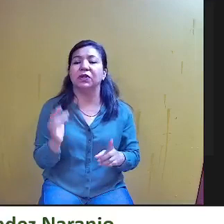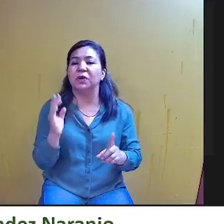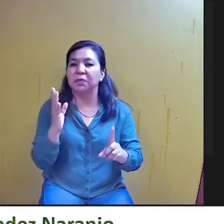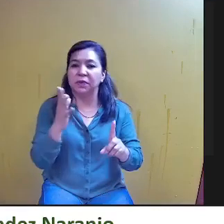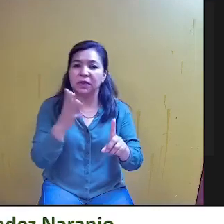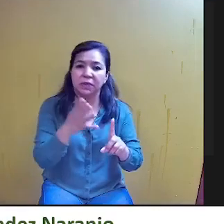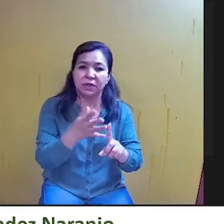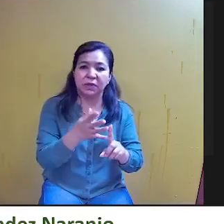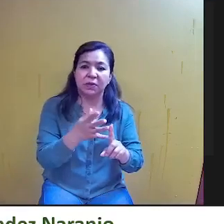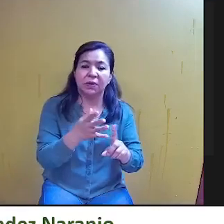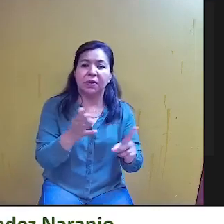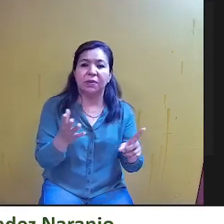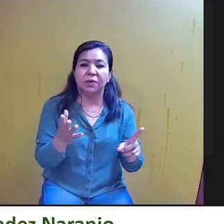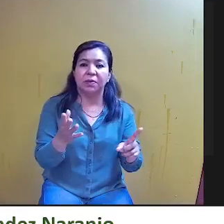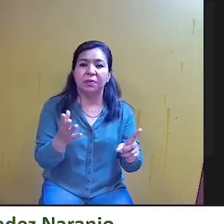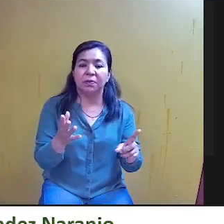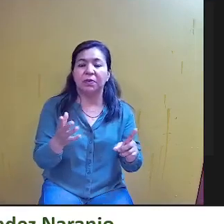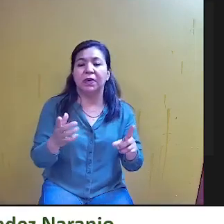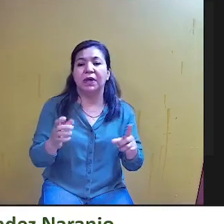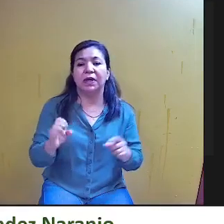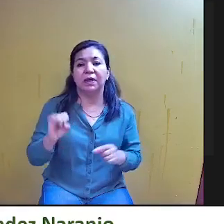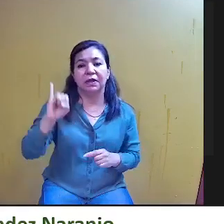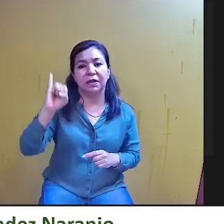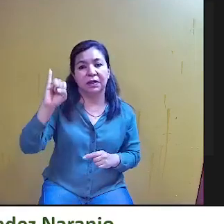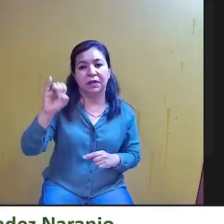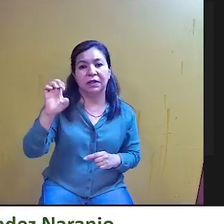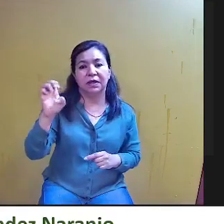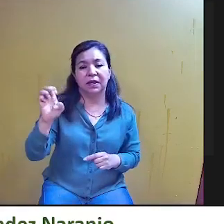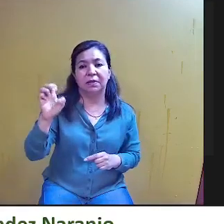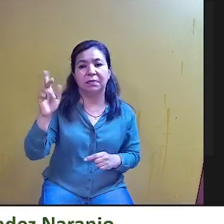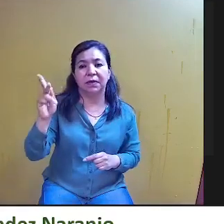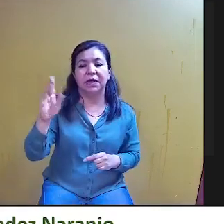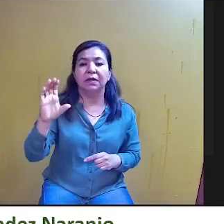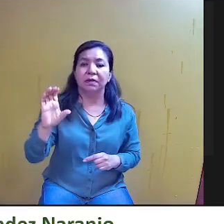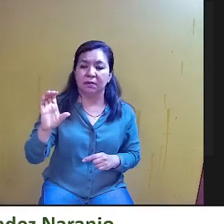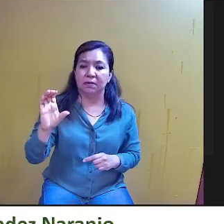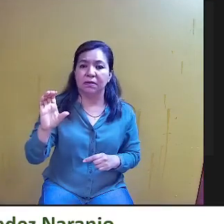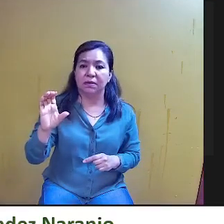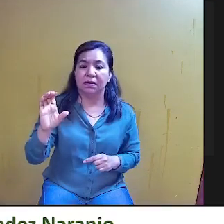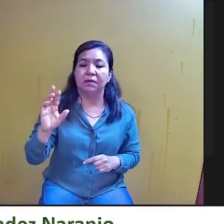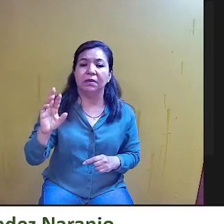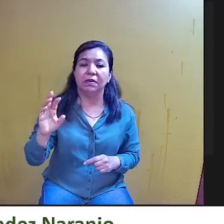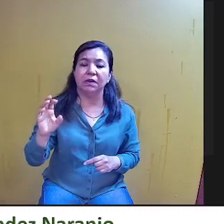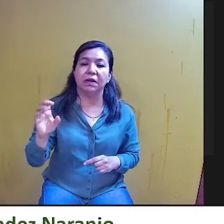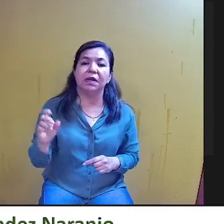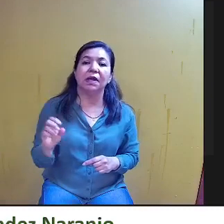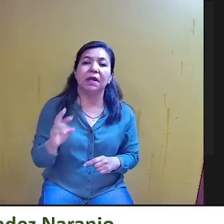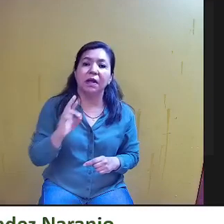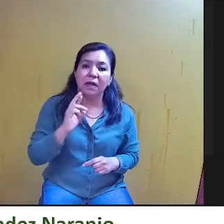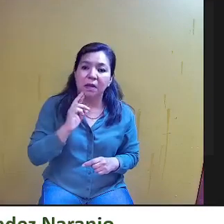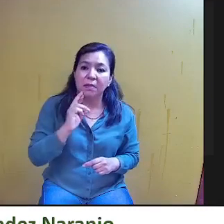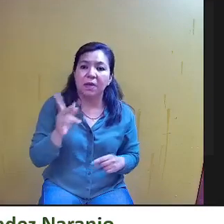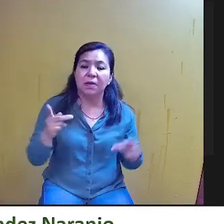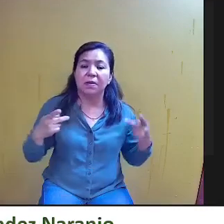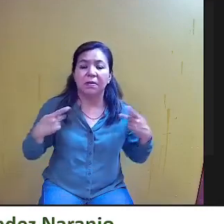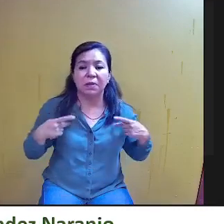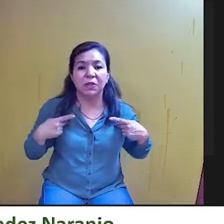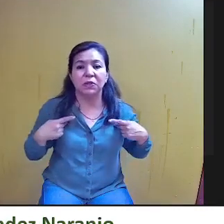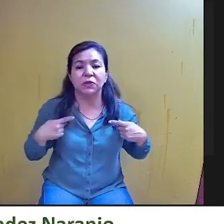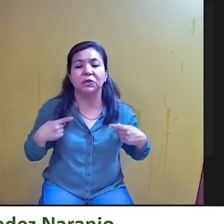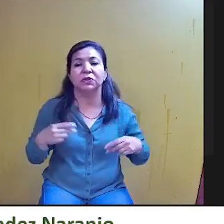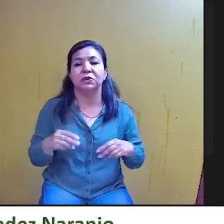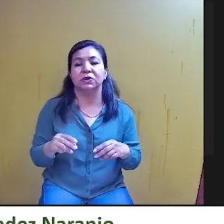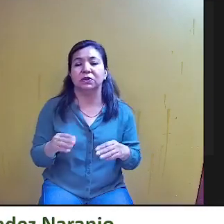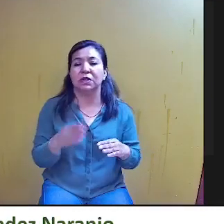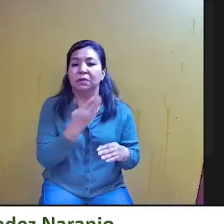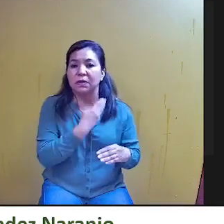para que eventualmente la autoridad máxima del IEPC proponga a los perfiles que les parecen más aptos para las consejerías y sus